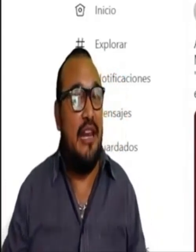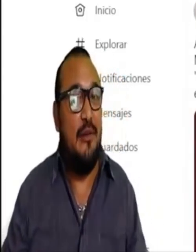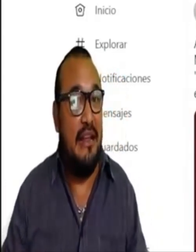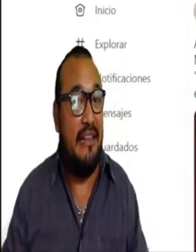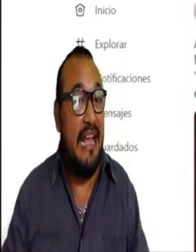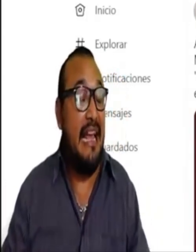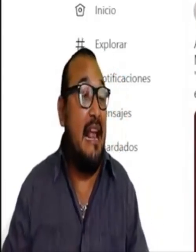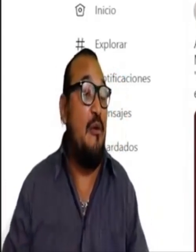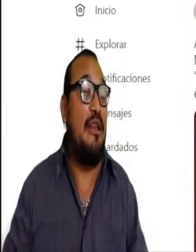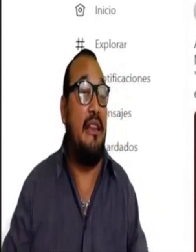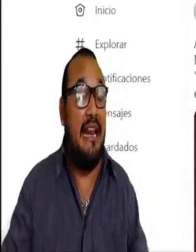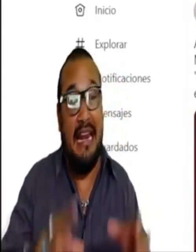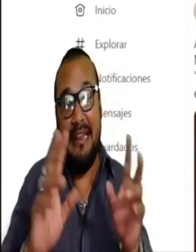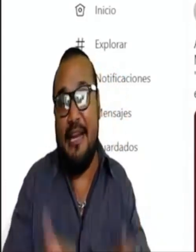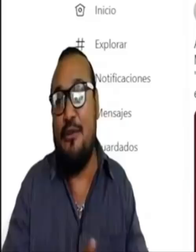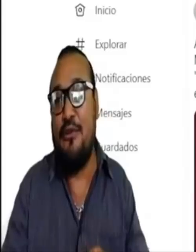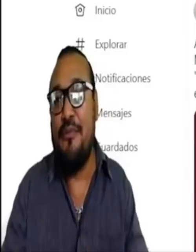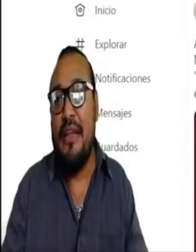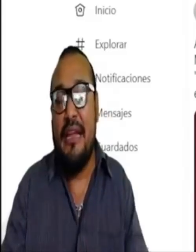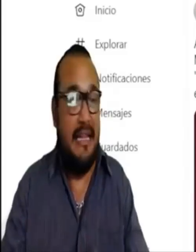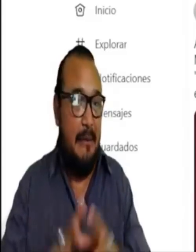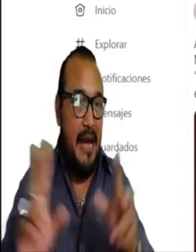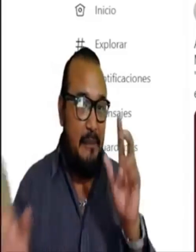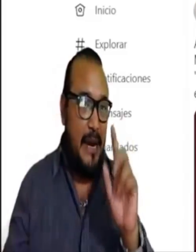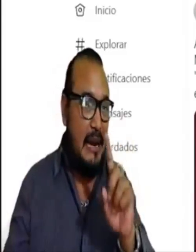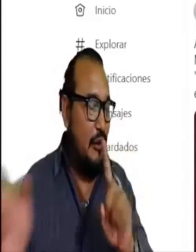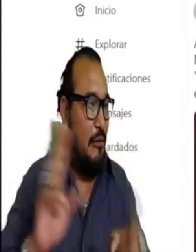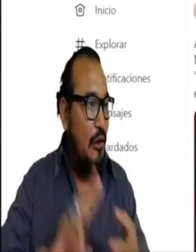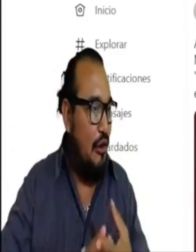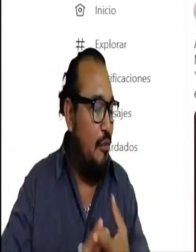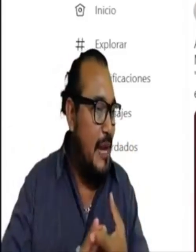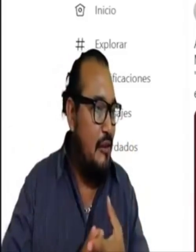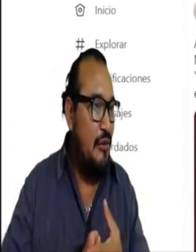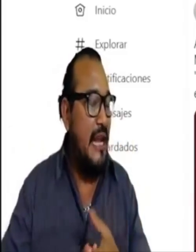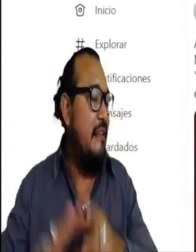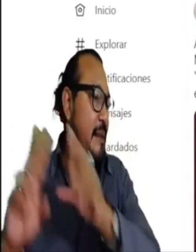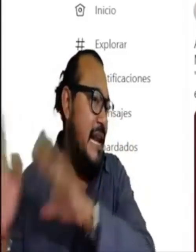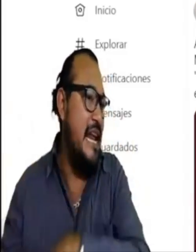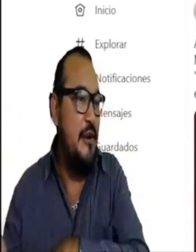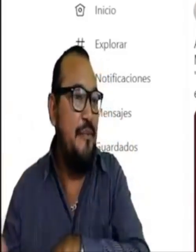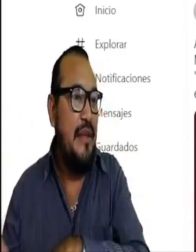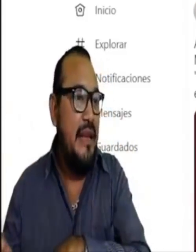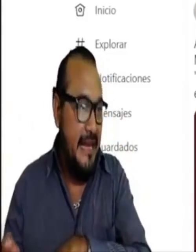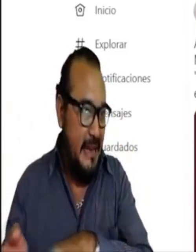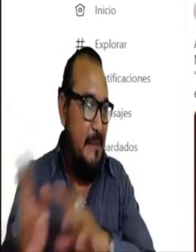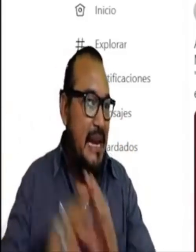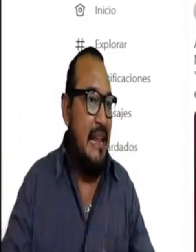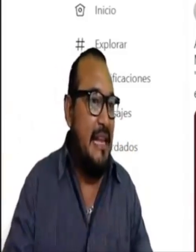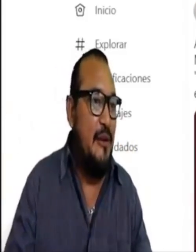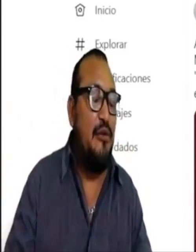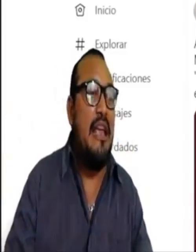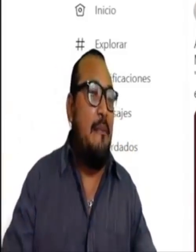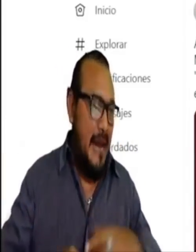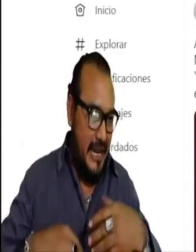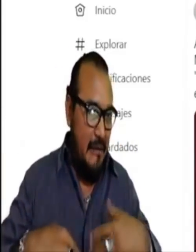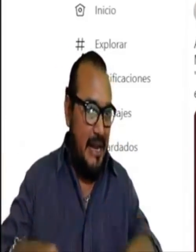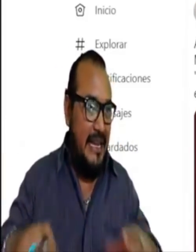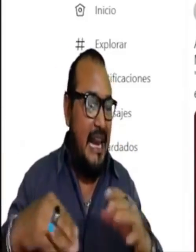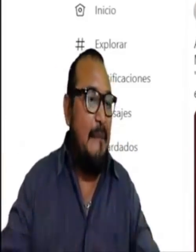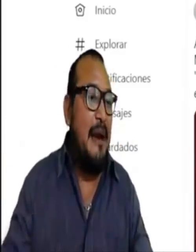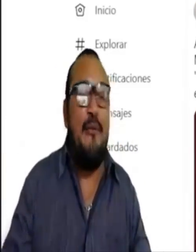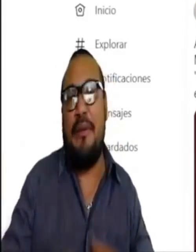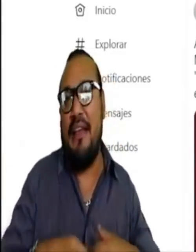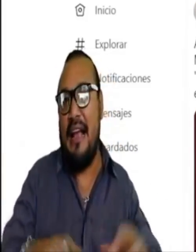hasta el chayo senadores que la querían contratar en latinos y trabajar para los 12 medios 10 millenium y también latinos para que